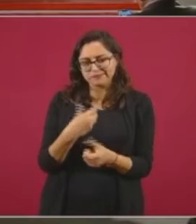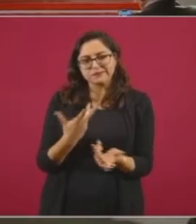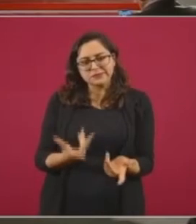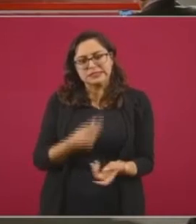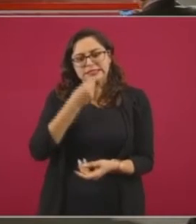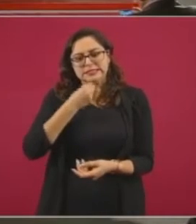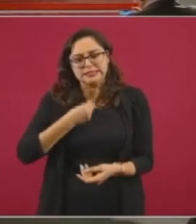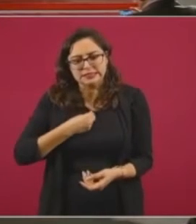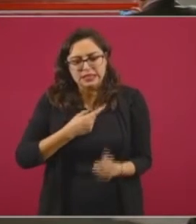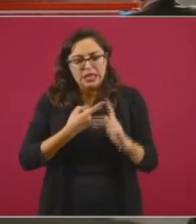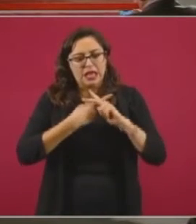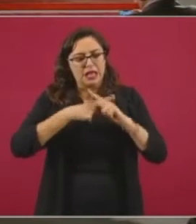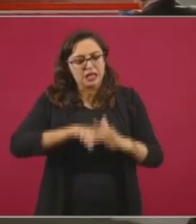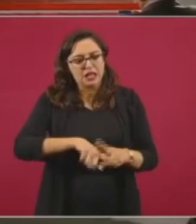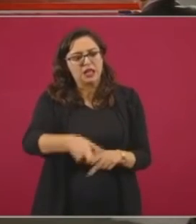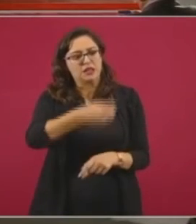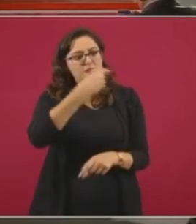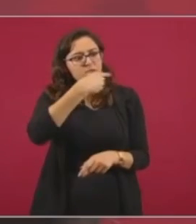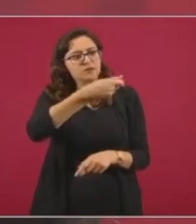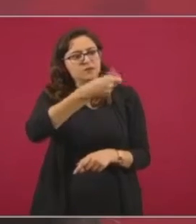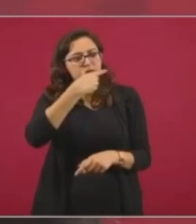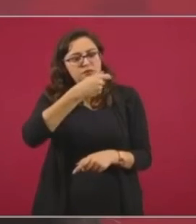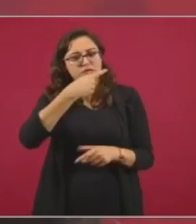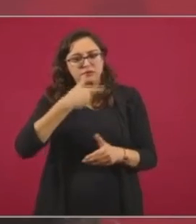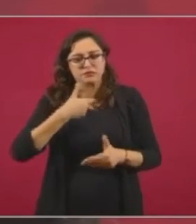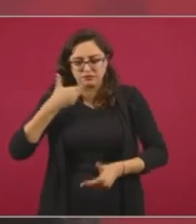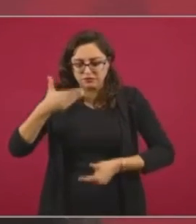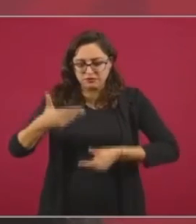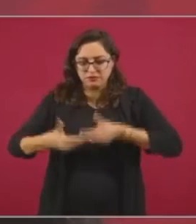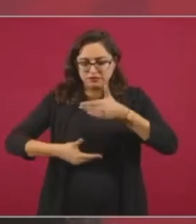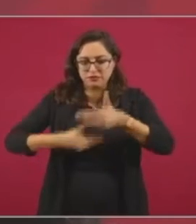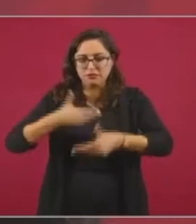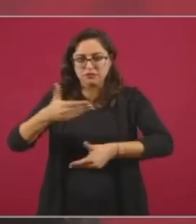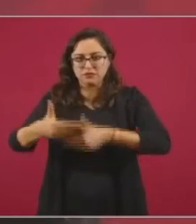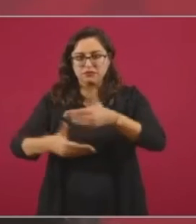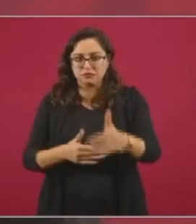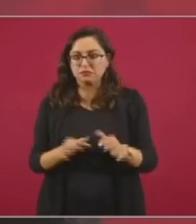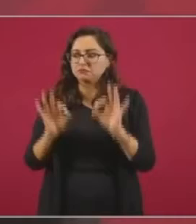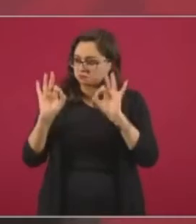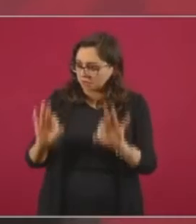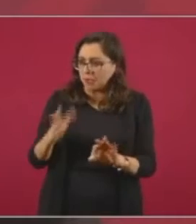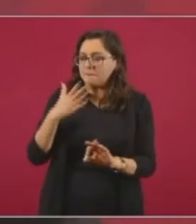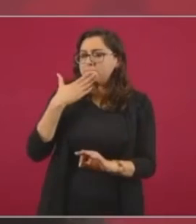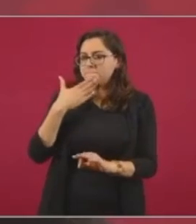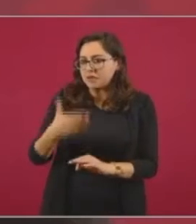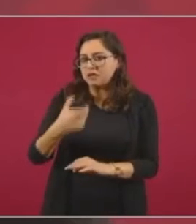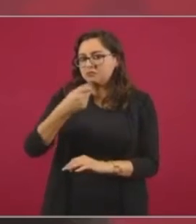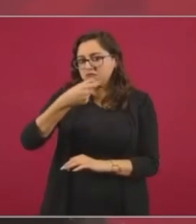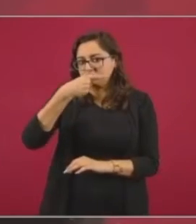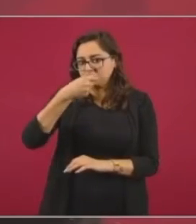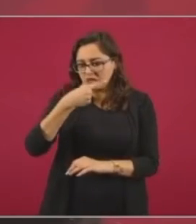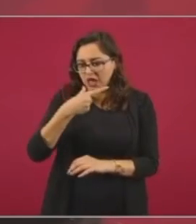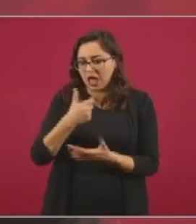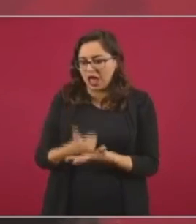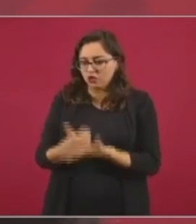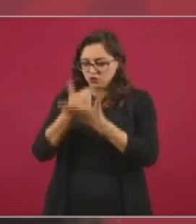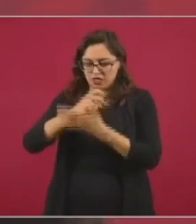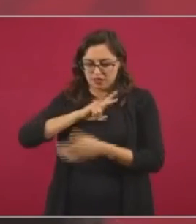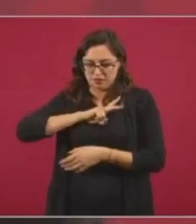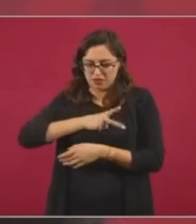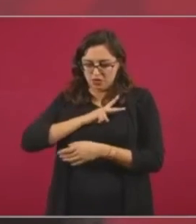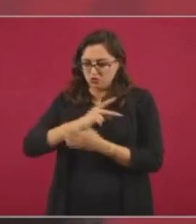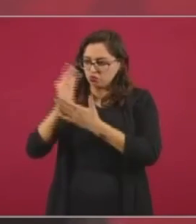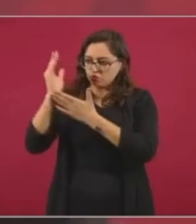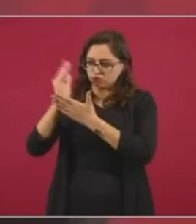tratamiento, la probabilidad de tener supresión viral, es decir, que sea un tratamiento efectivo y que realmente esté inhibiendo al virus y por